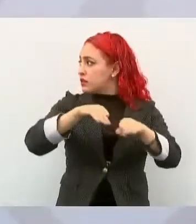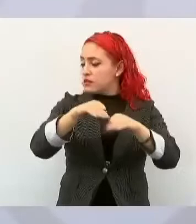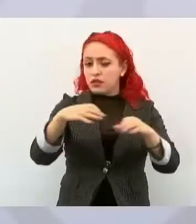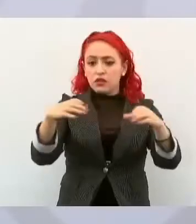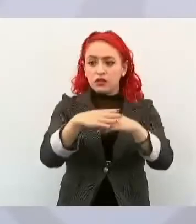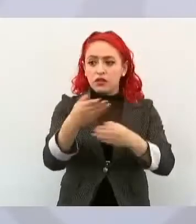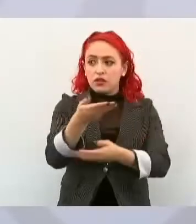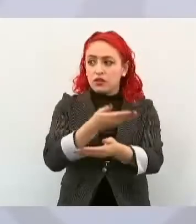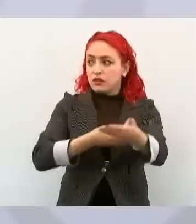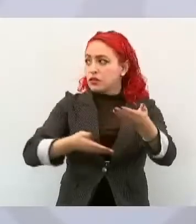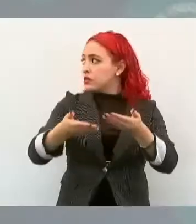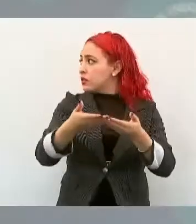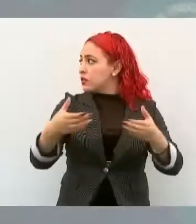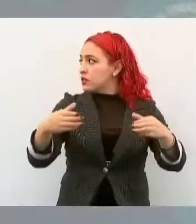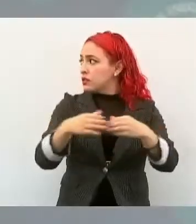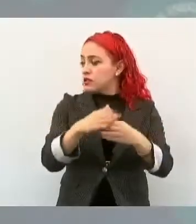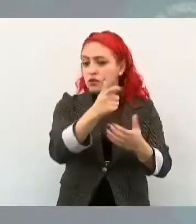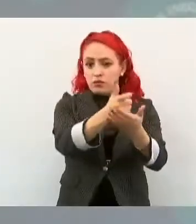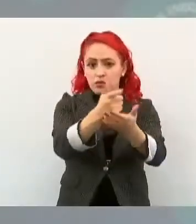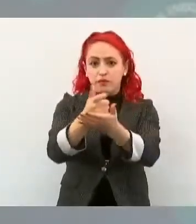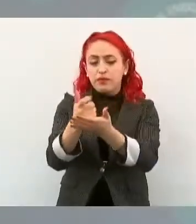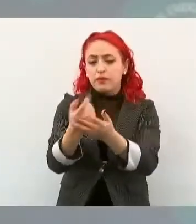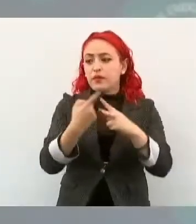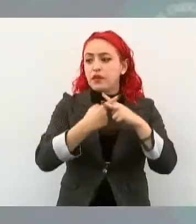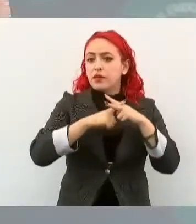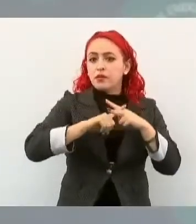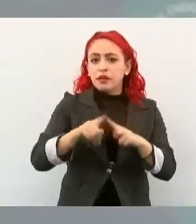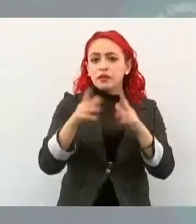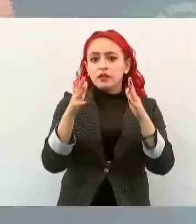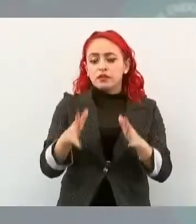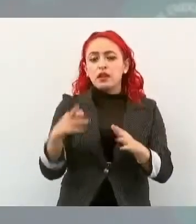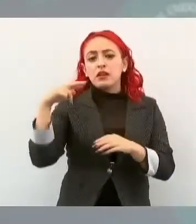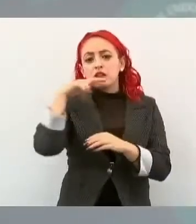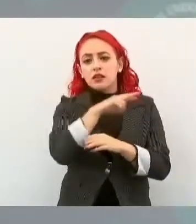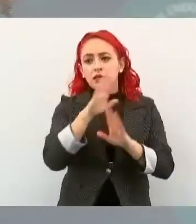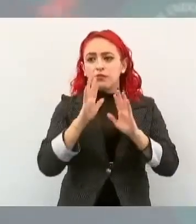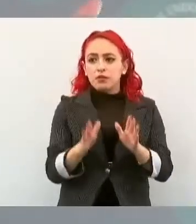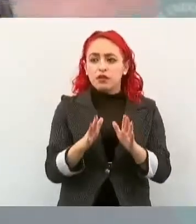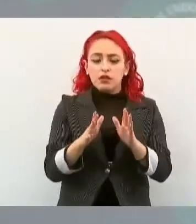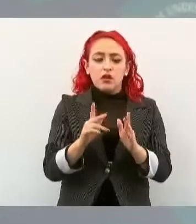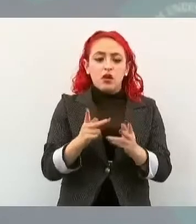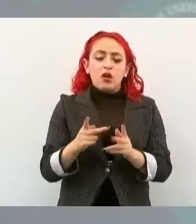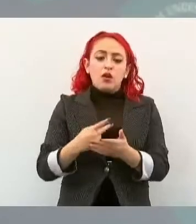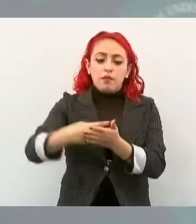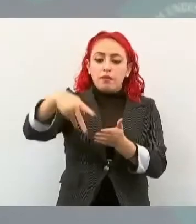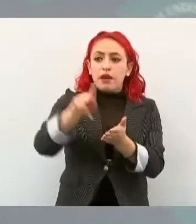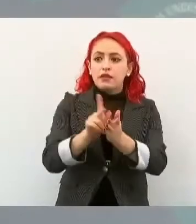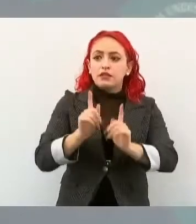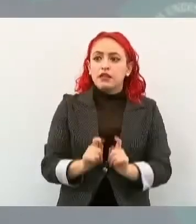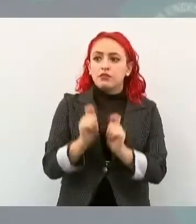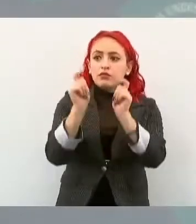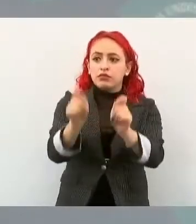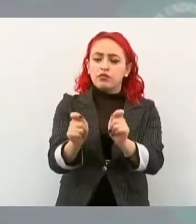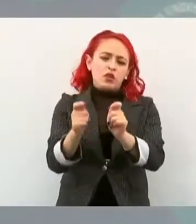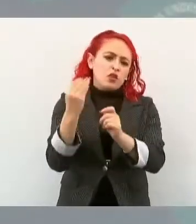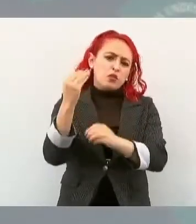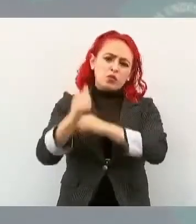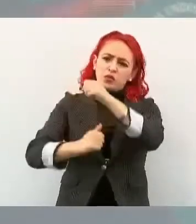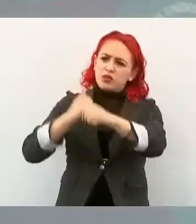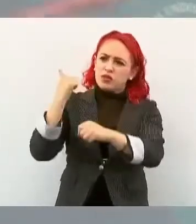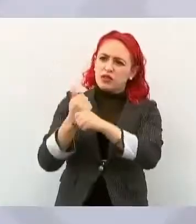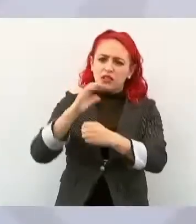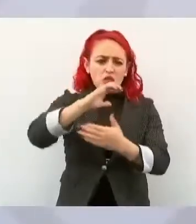sus prestaciones, en sus salarios, y empezaremos pronto ya a la basificación de aquellos que han tenido durante muchos